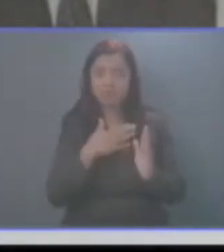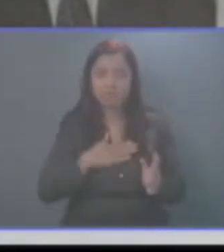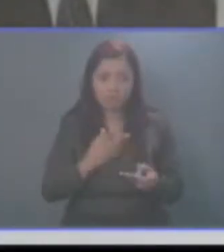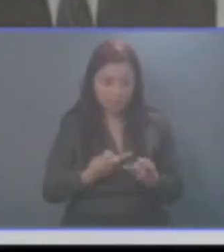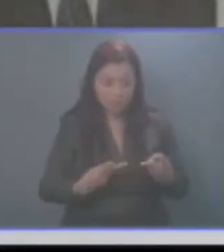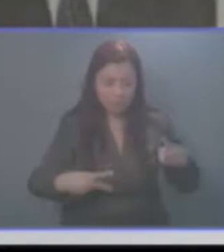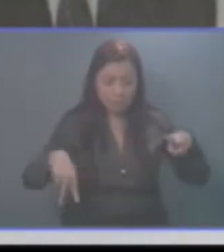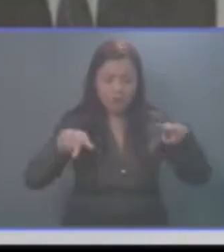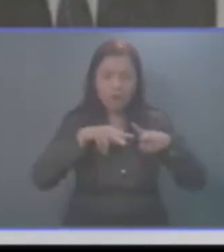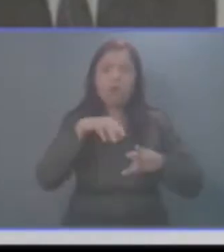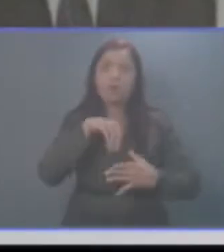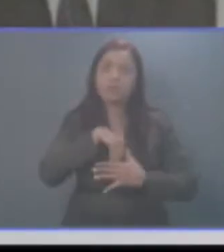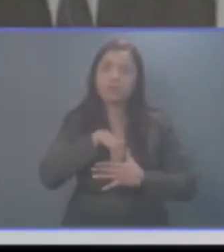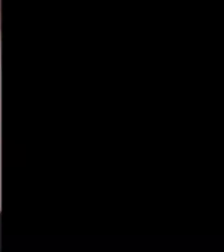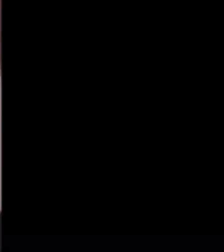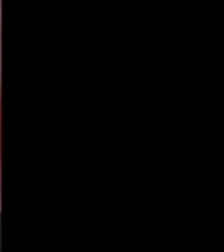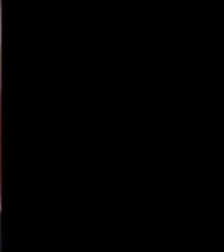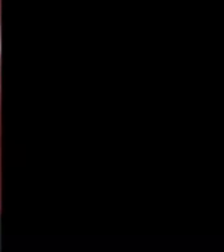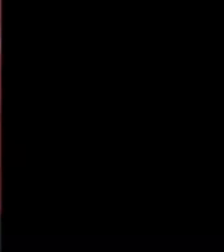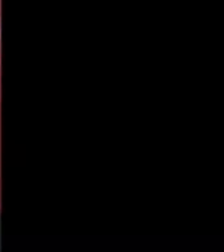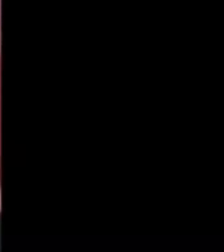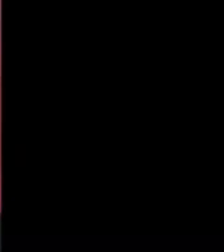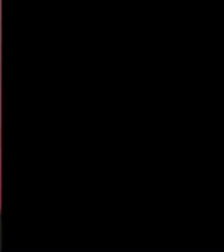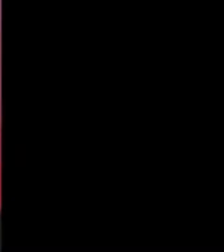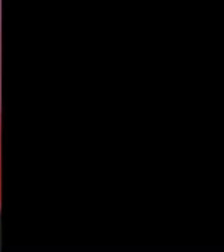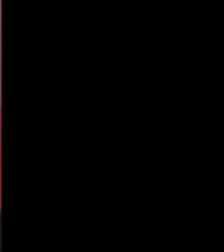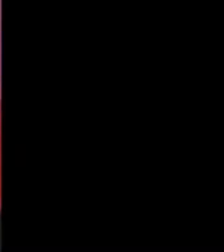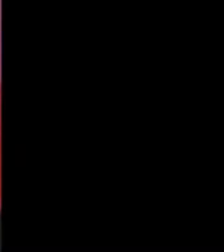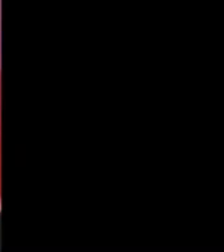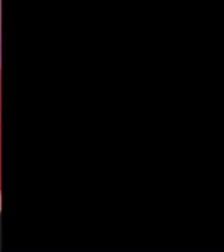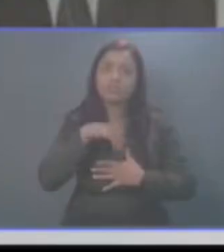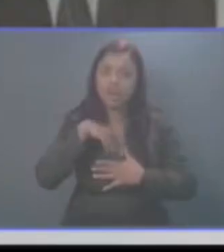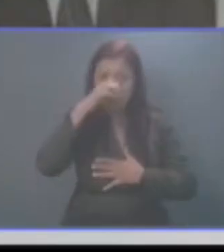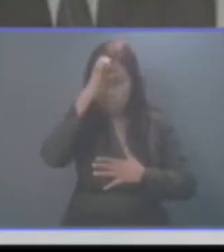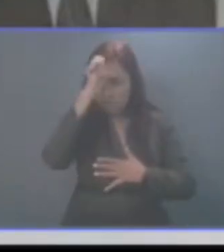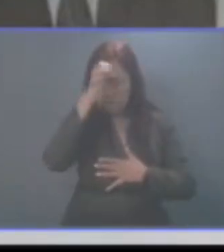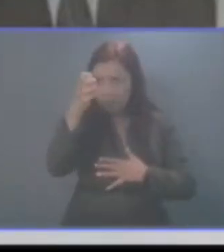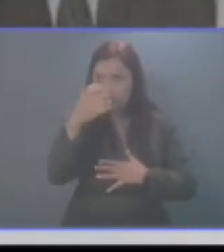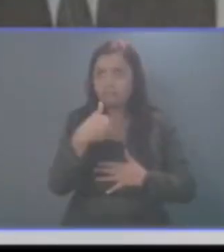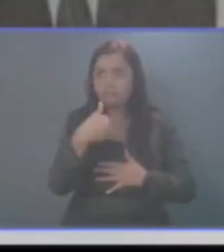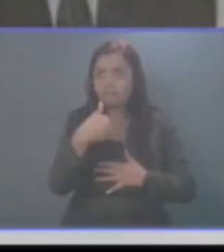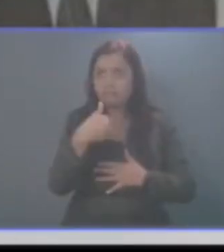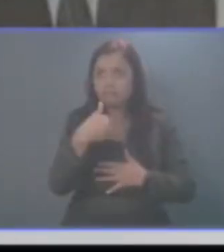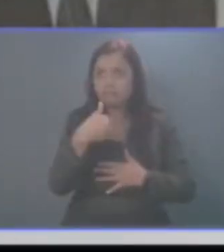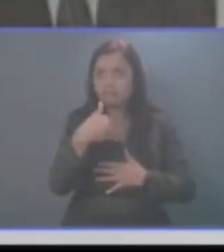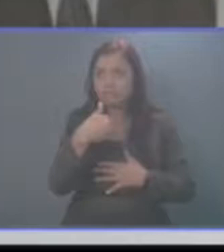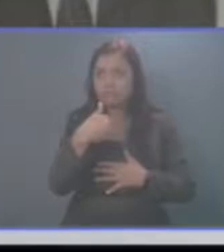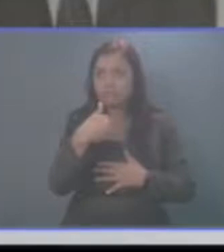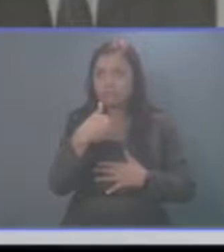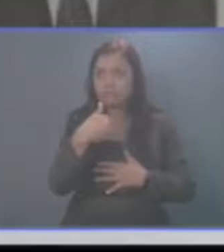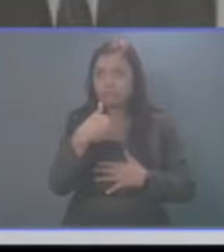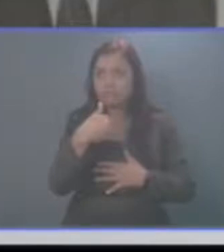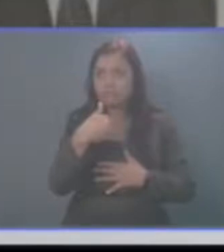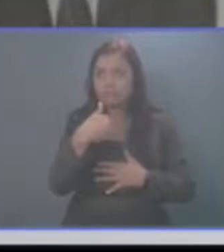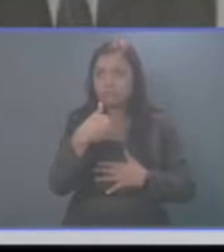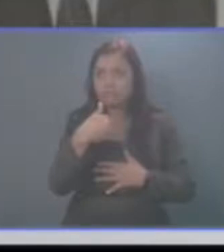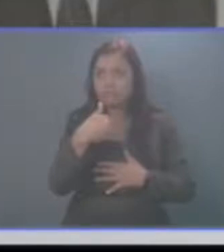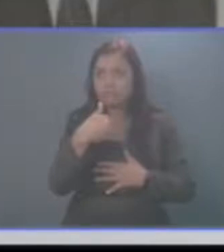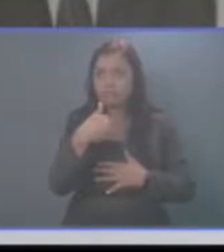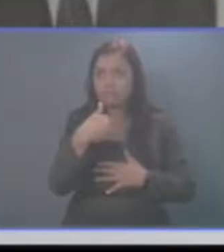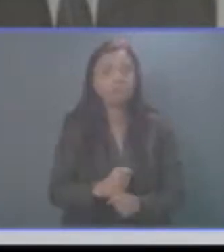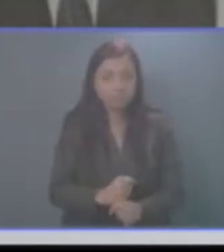los cargos que he desempeñado. ¡Ay, calmate, Virena! Reafirmo con toda